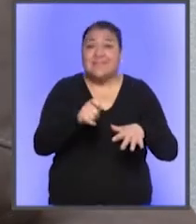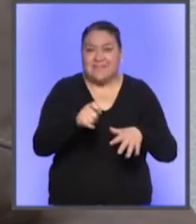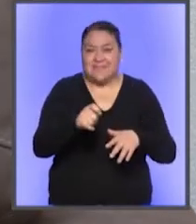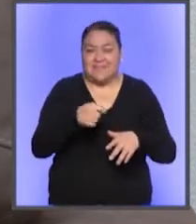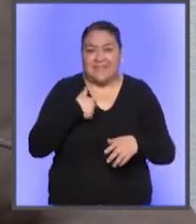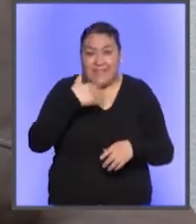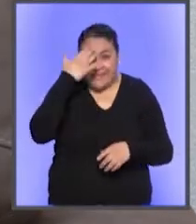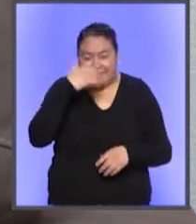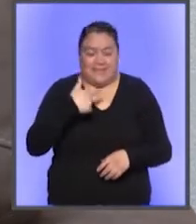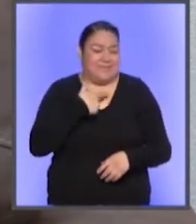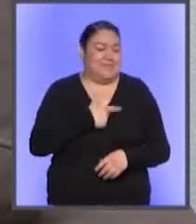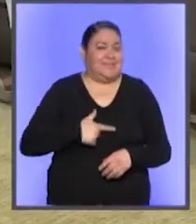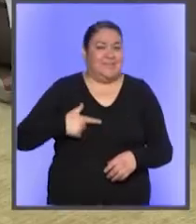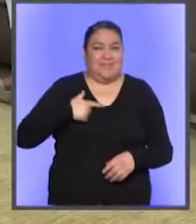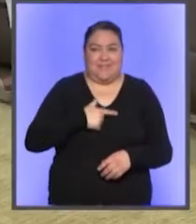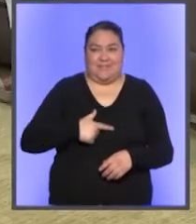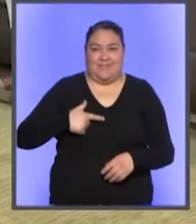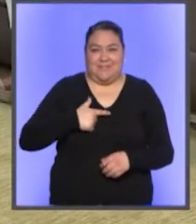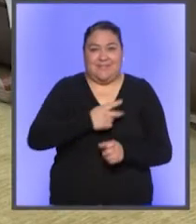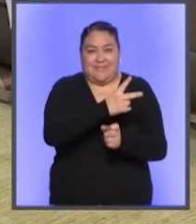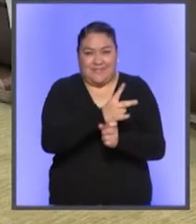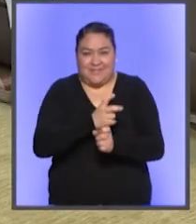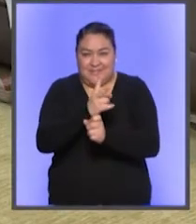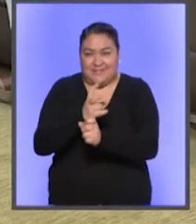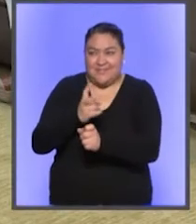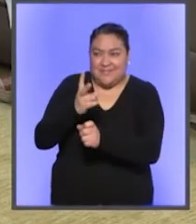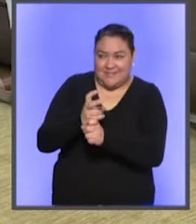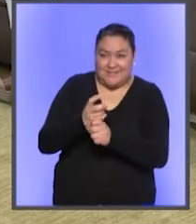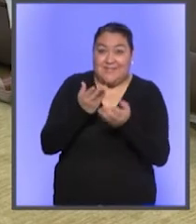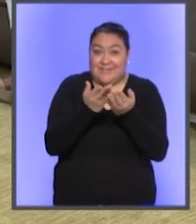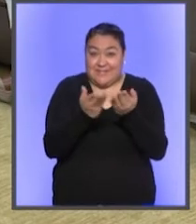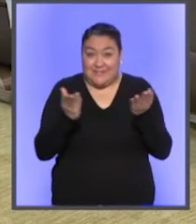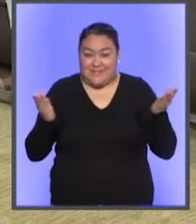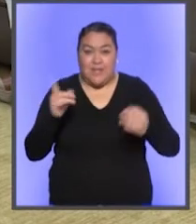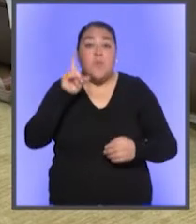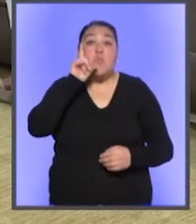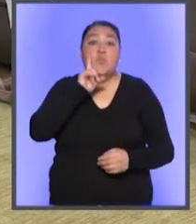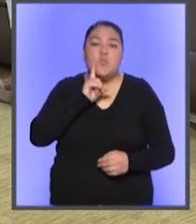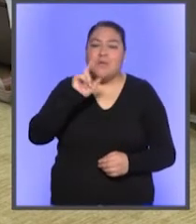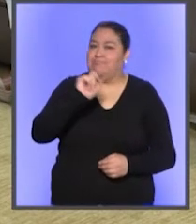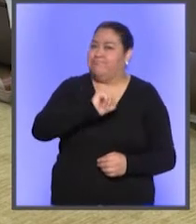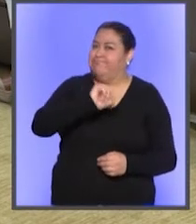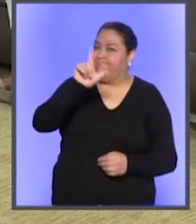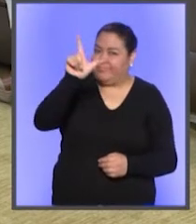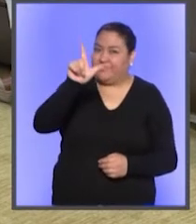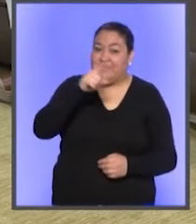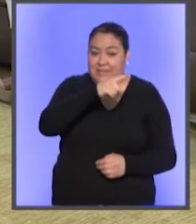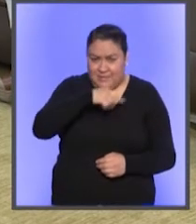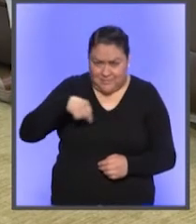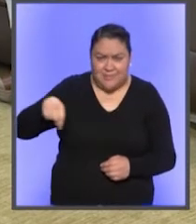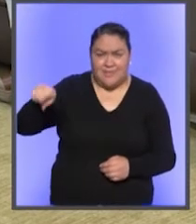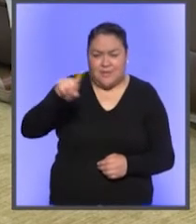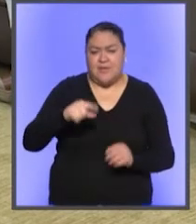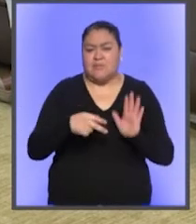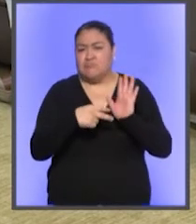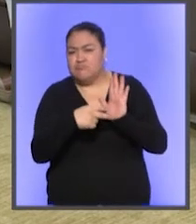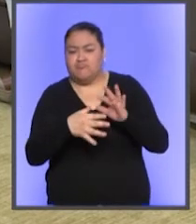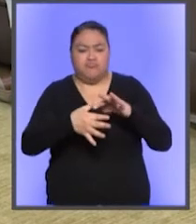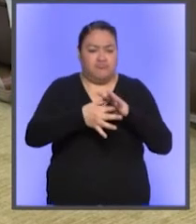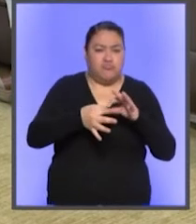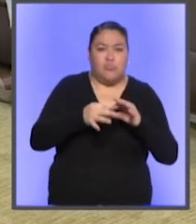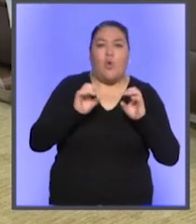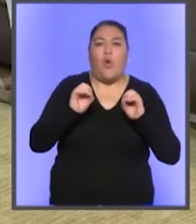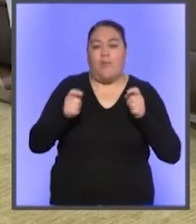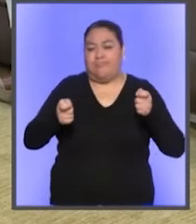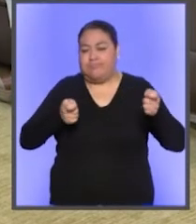esta ocasión nos complace tener la compañía de destacadas mujeres que participaron como